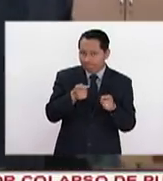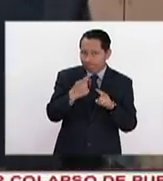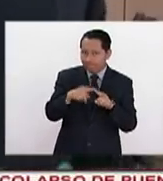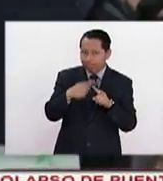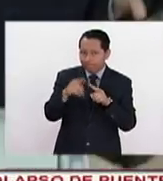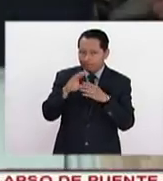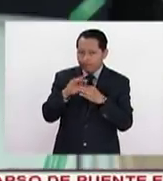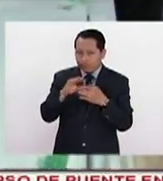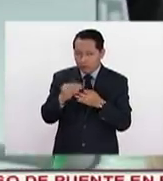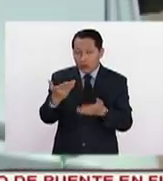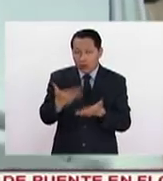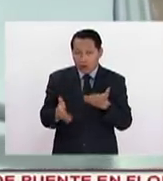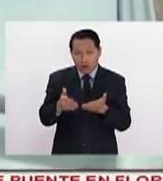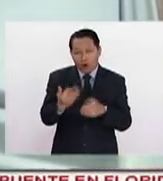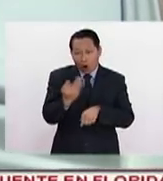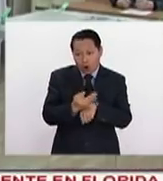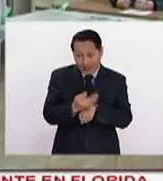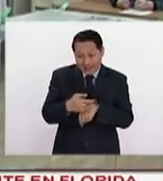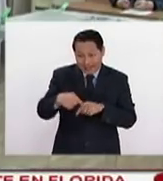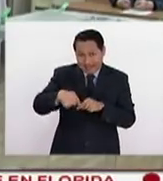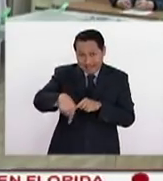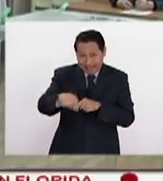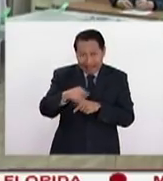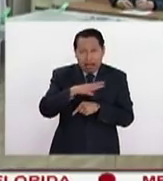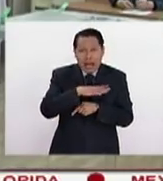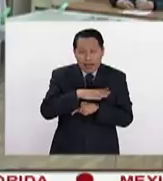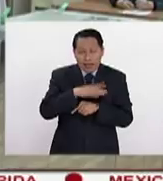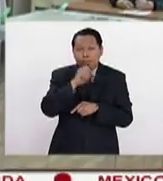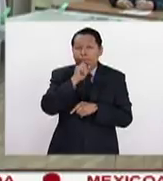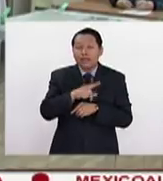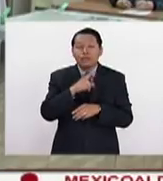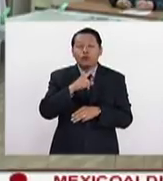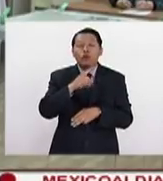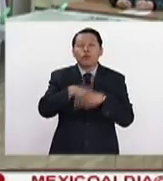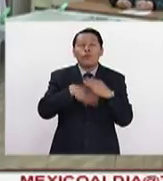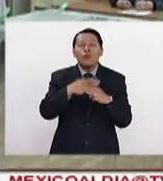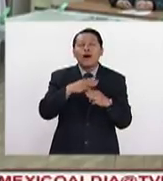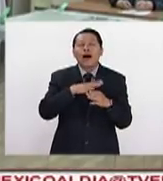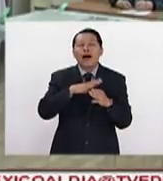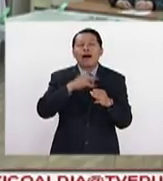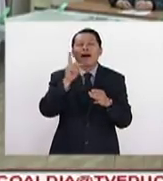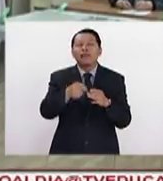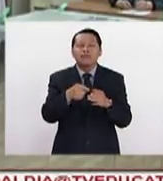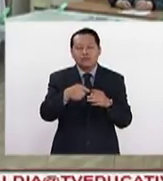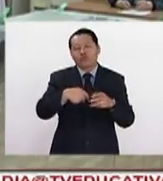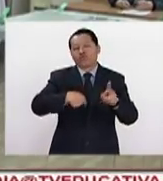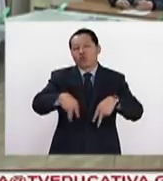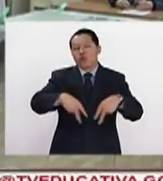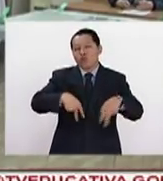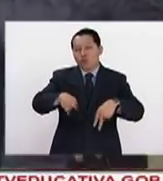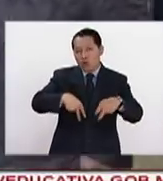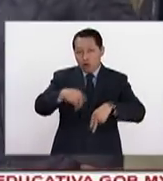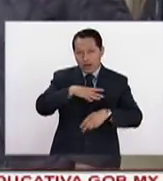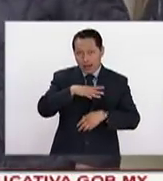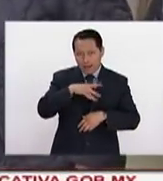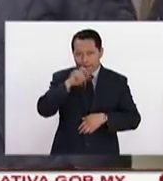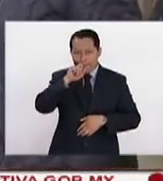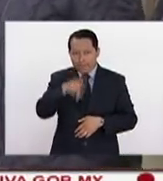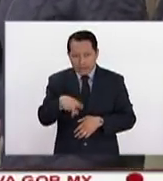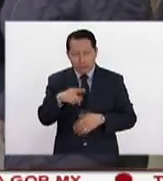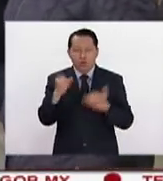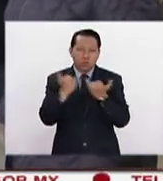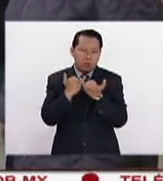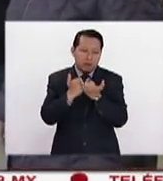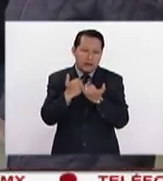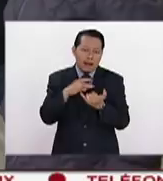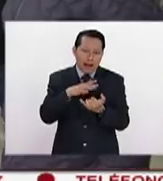la Copa Mundial de Fútbol, que esto acerca al mundo a una sociedad mucho más allá de lo que vemos